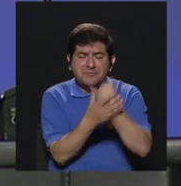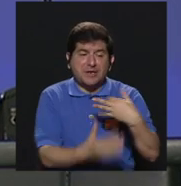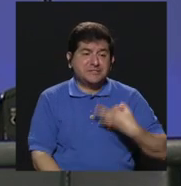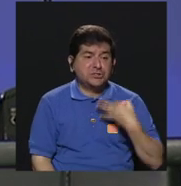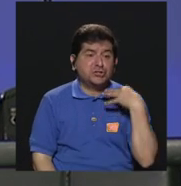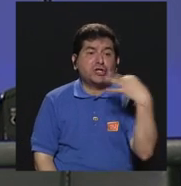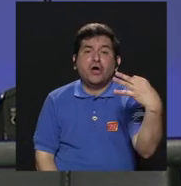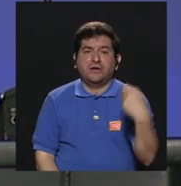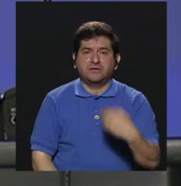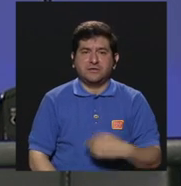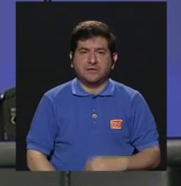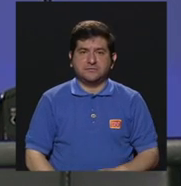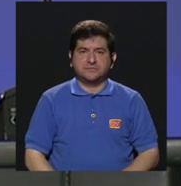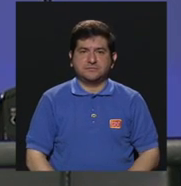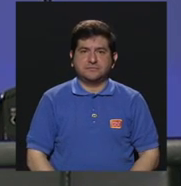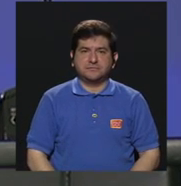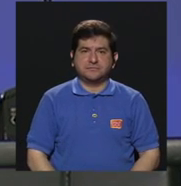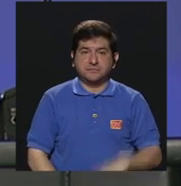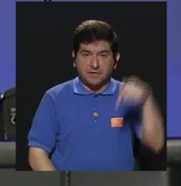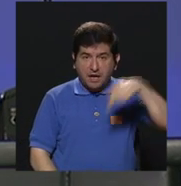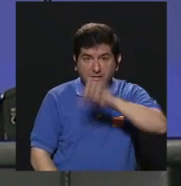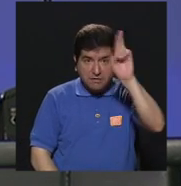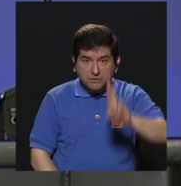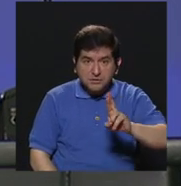diario en Costa Rica.